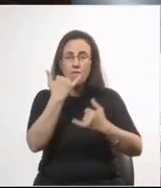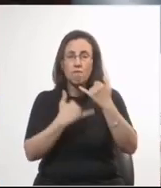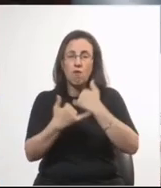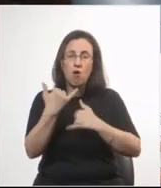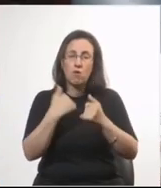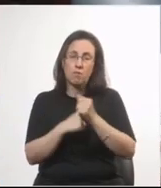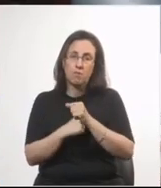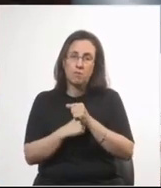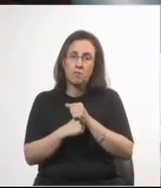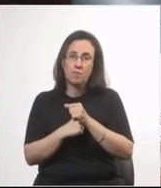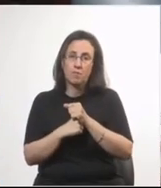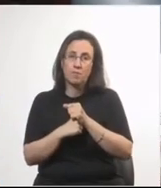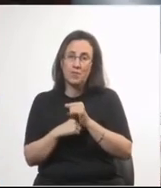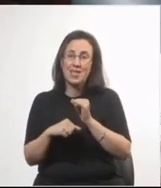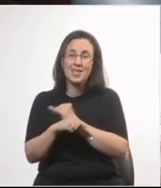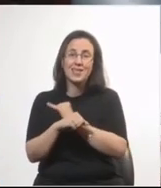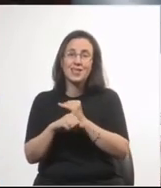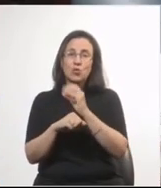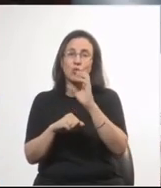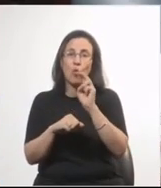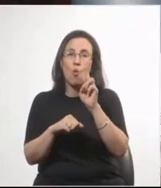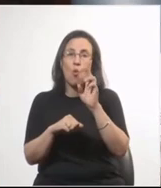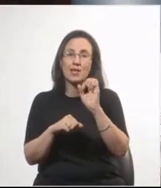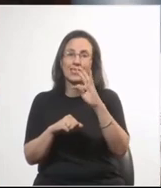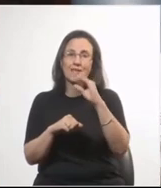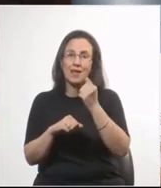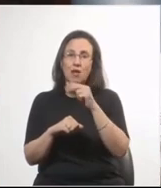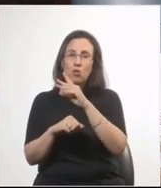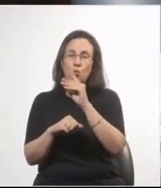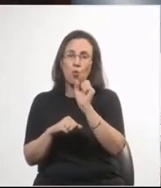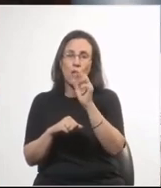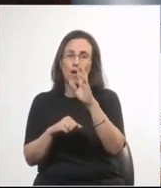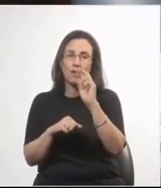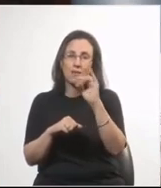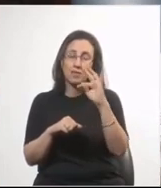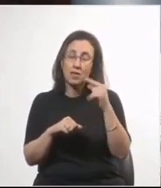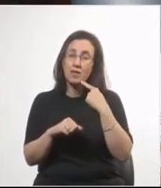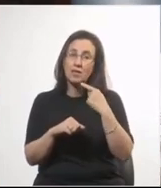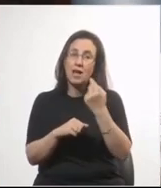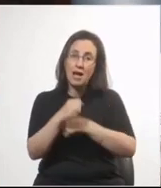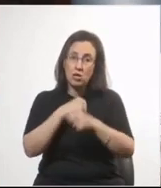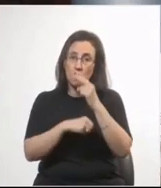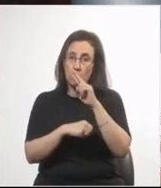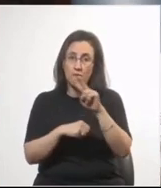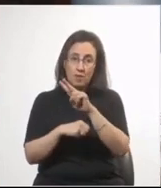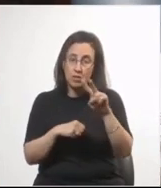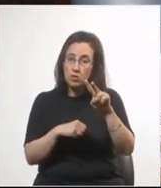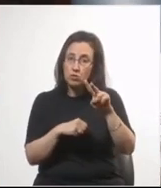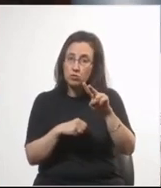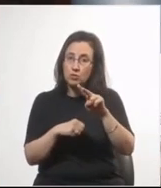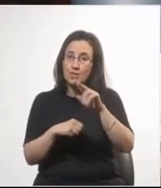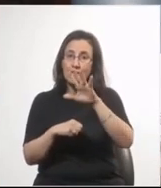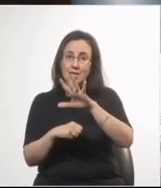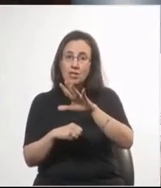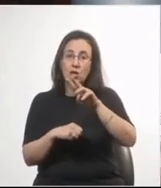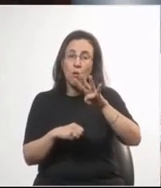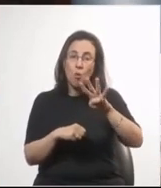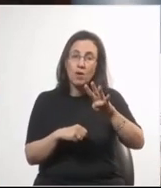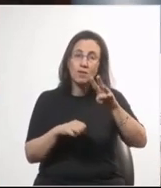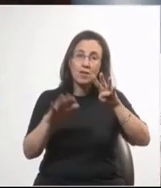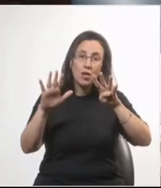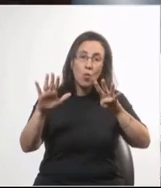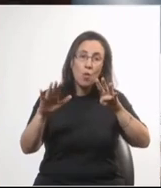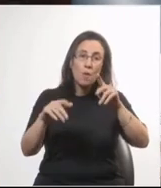Instituto Cuestas Duarte para el año 2022 nos dice que hubo 549.000 personas,